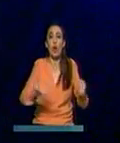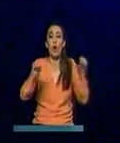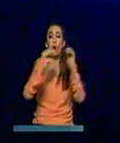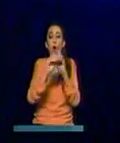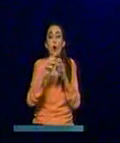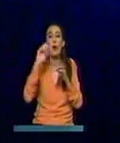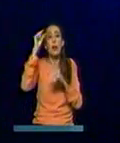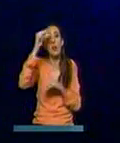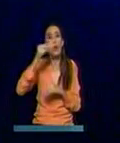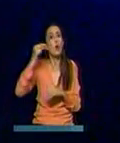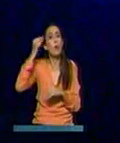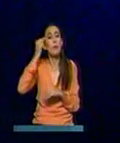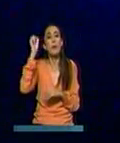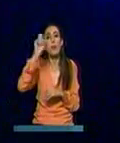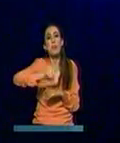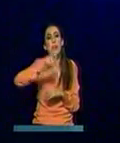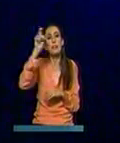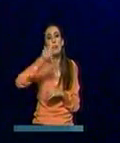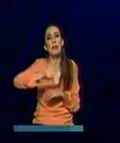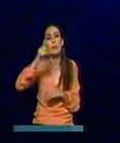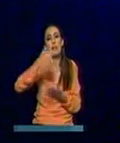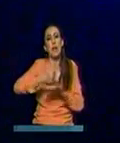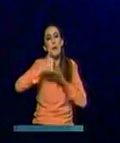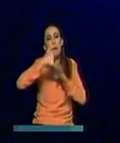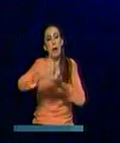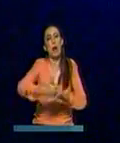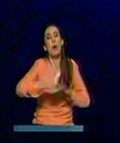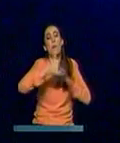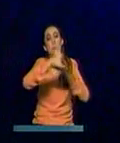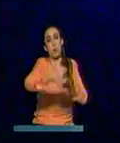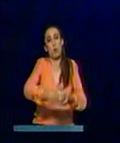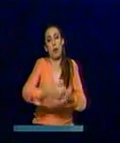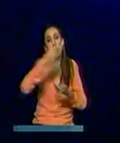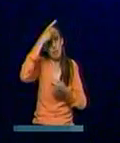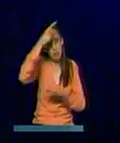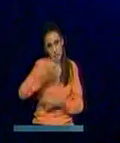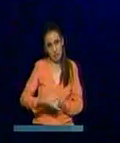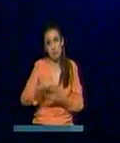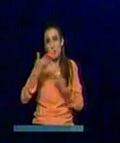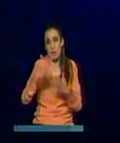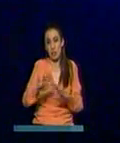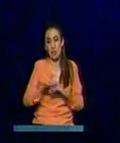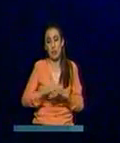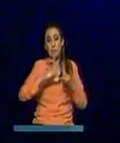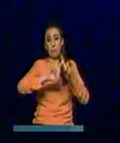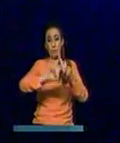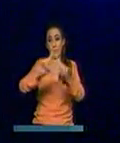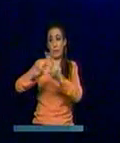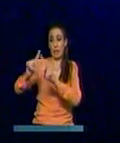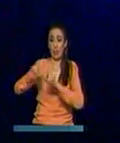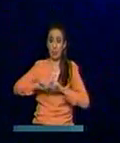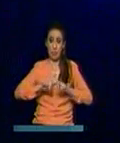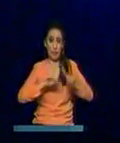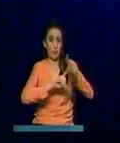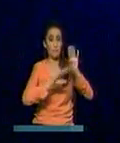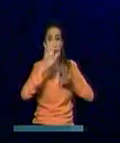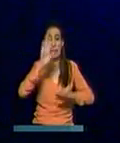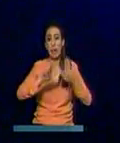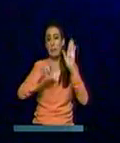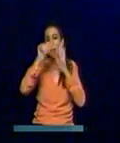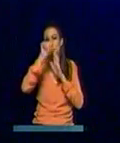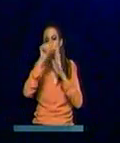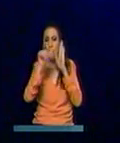gobierno necesitaba apoyarlos de manera decidida, mediante diferentes artículos,